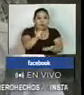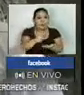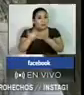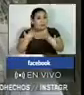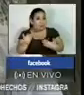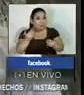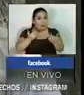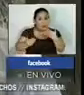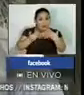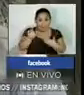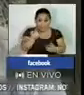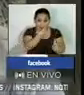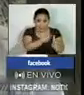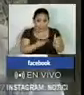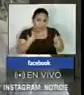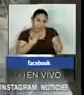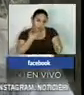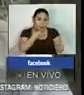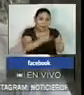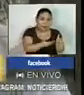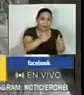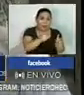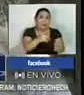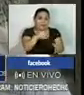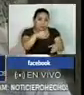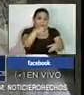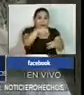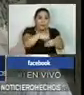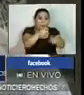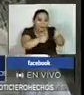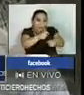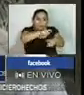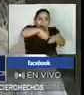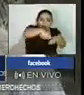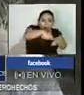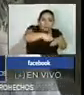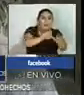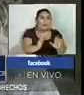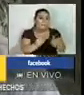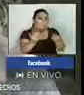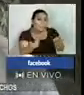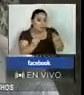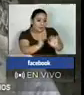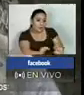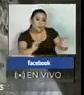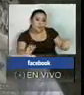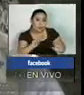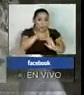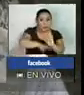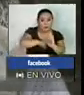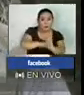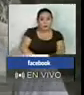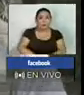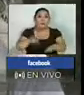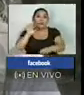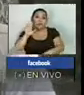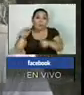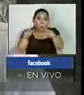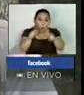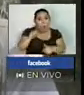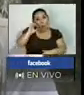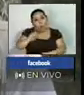explicábamos a la beneficiaria de que viene una bebida fortificada que está destinada para niños menores de cinco años, mujeres